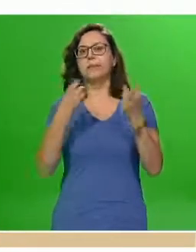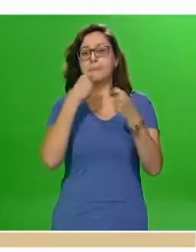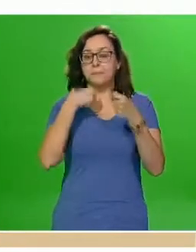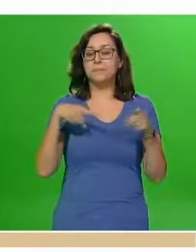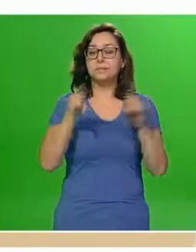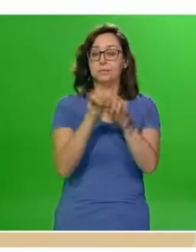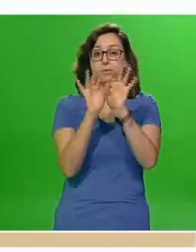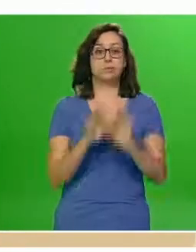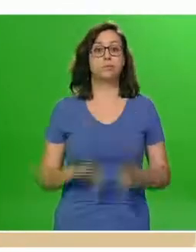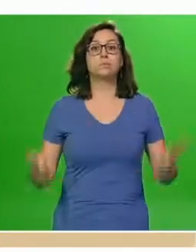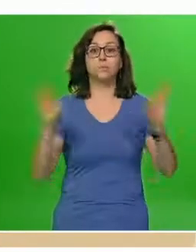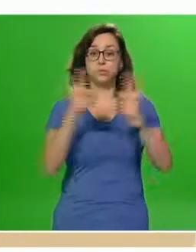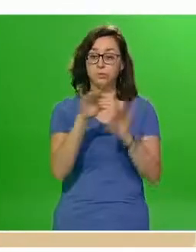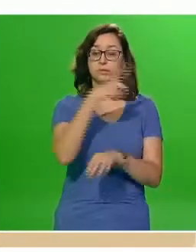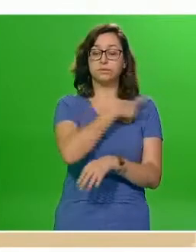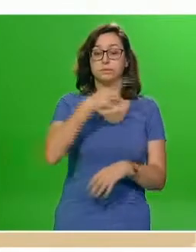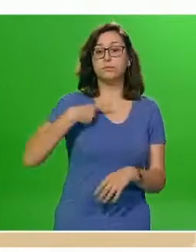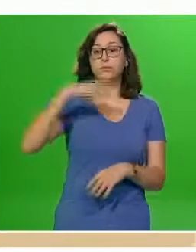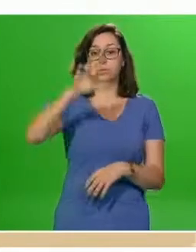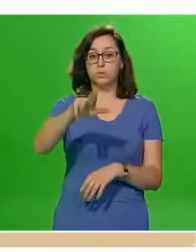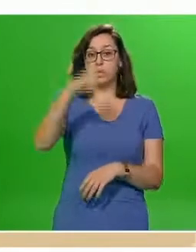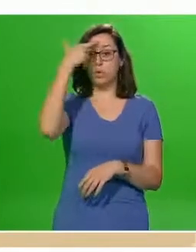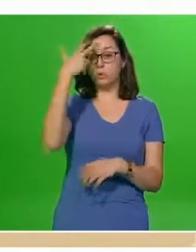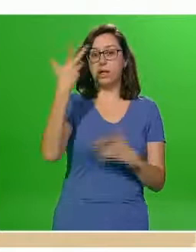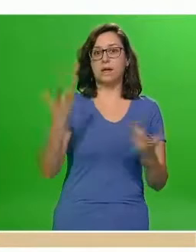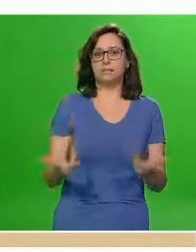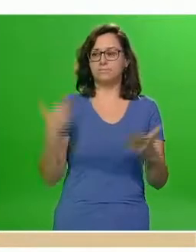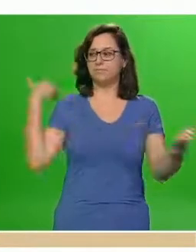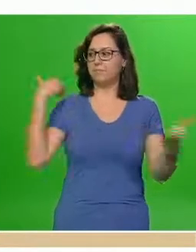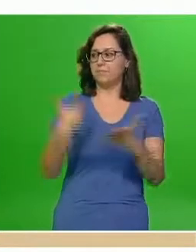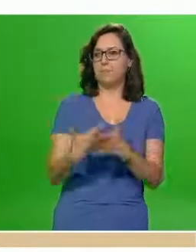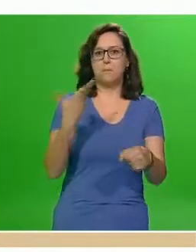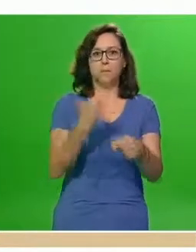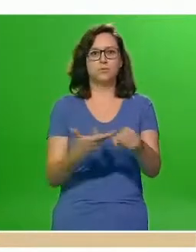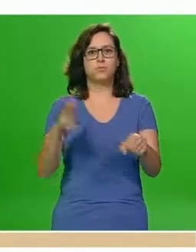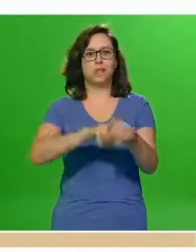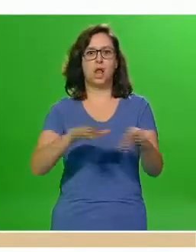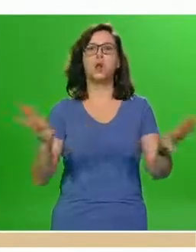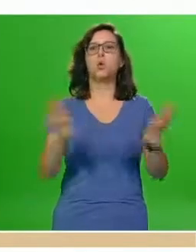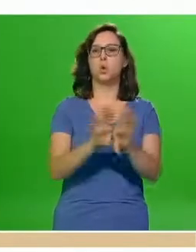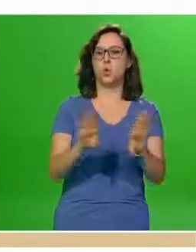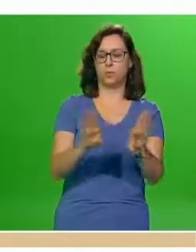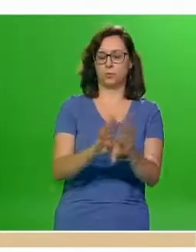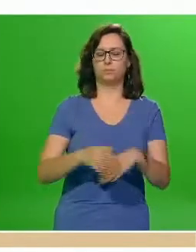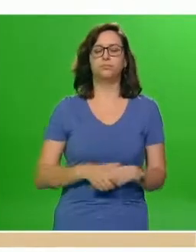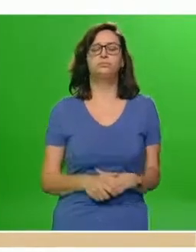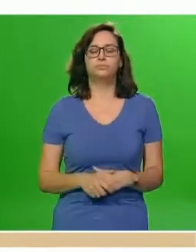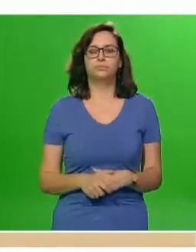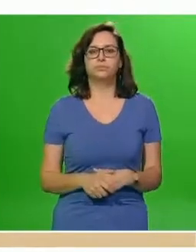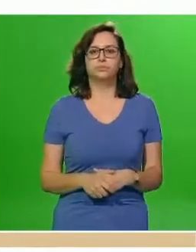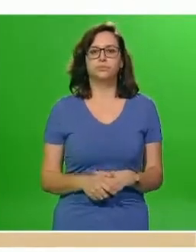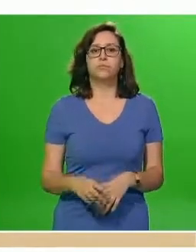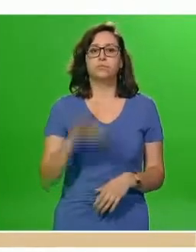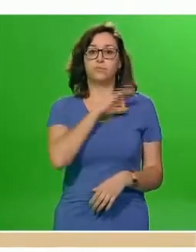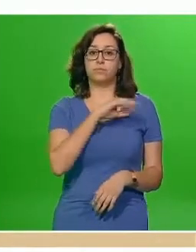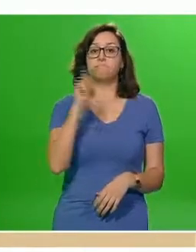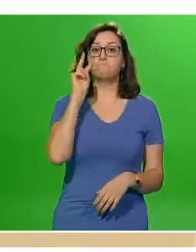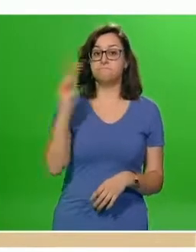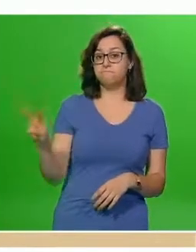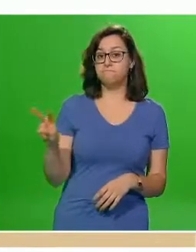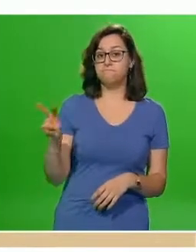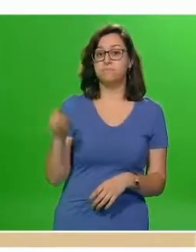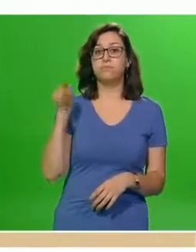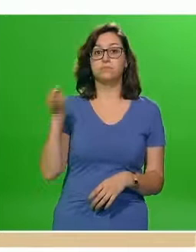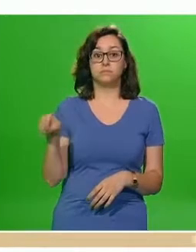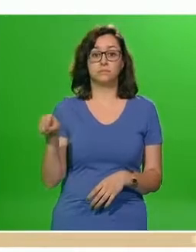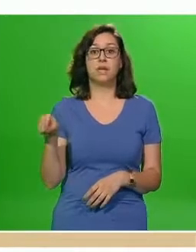casos estimados, que fue la primera gráfica, y qué está pasando con la curva de hospitalizaciones. Como pueden ver, en la misma curva de